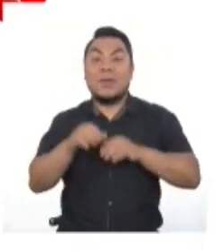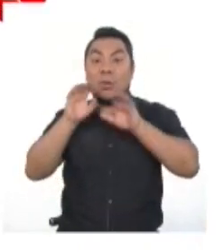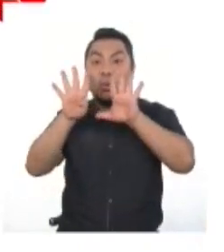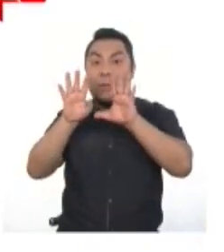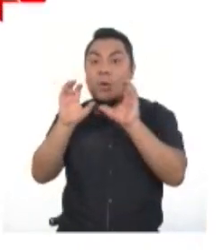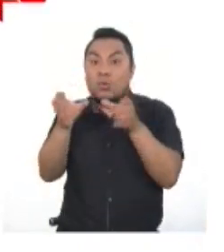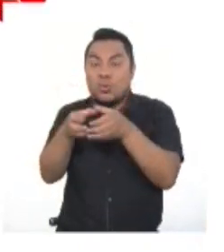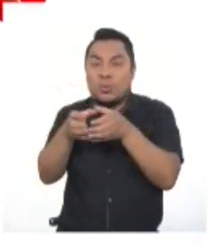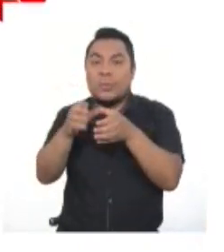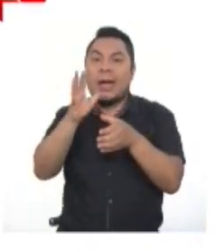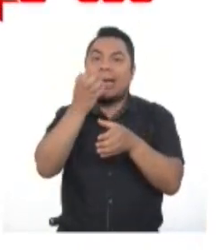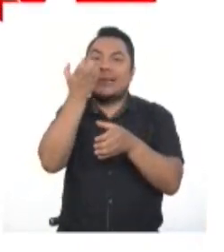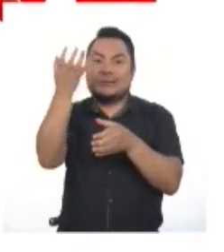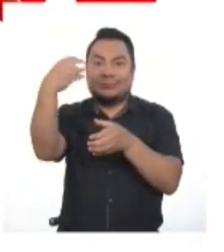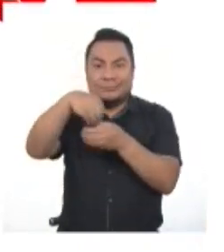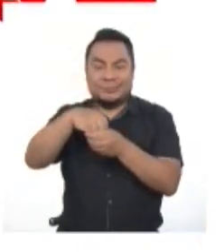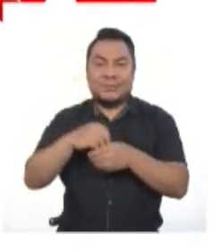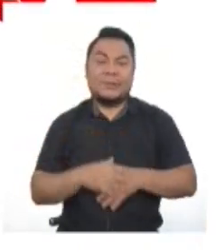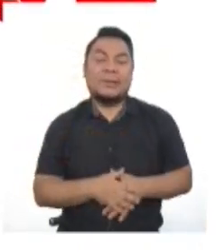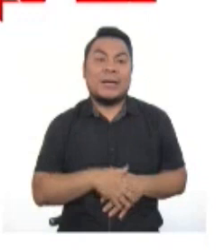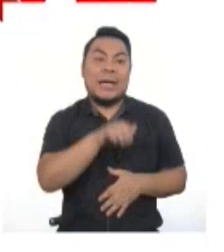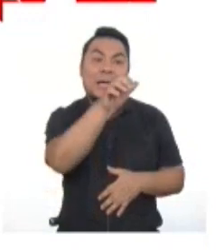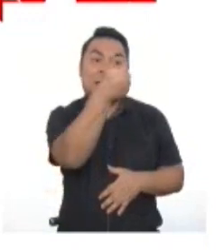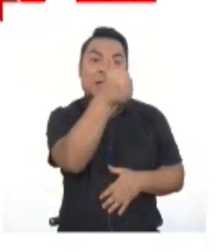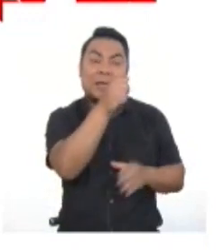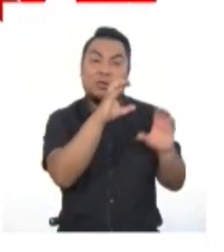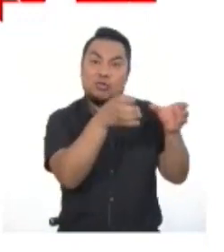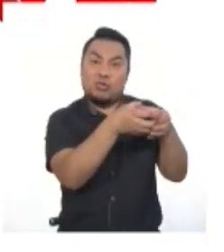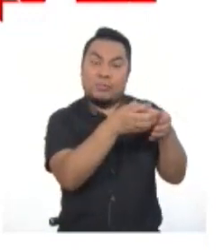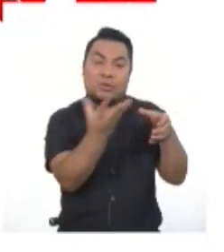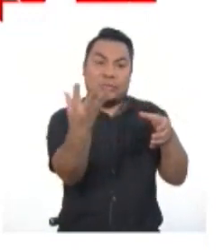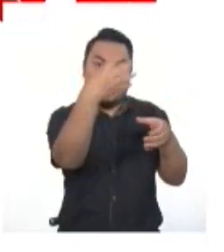Nueve grupos. 10 grupos,